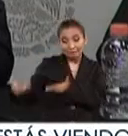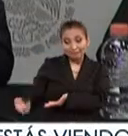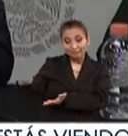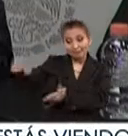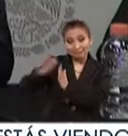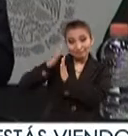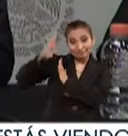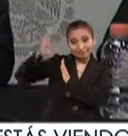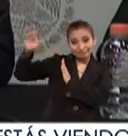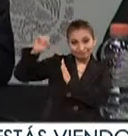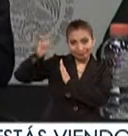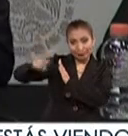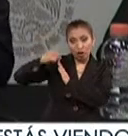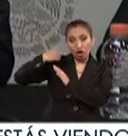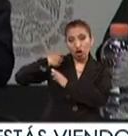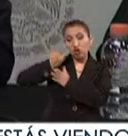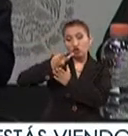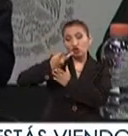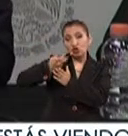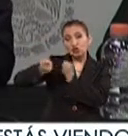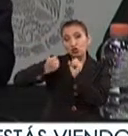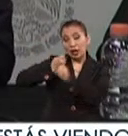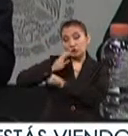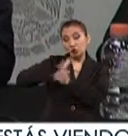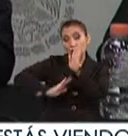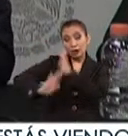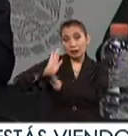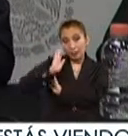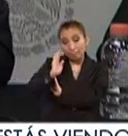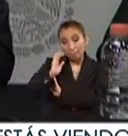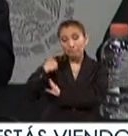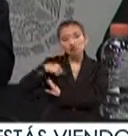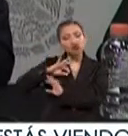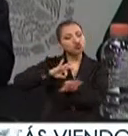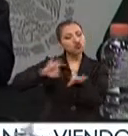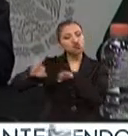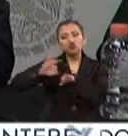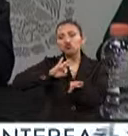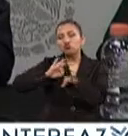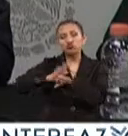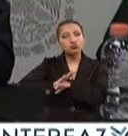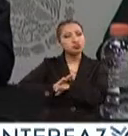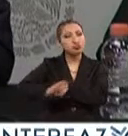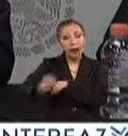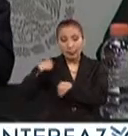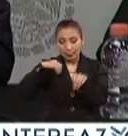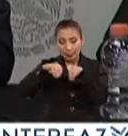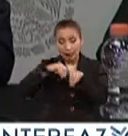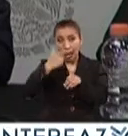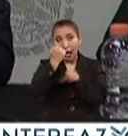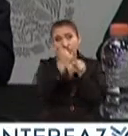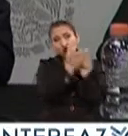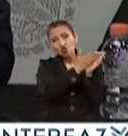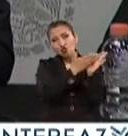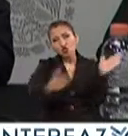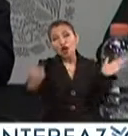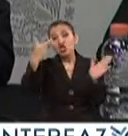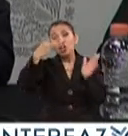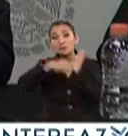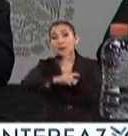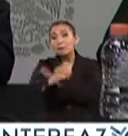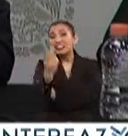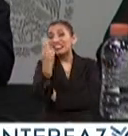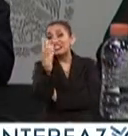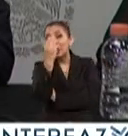la Biblioteca del Bicentenario de Bolivia. Nos hemos dado a la tarea de que para el año